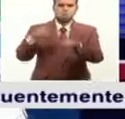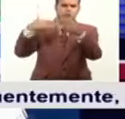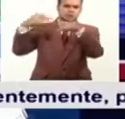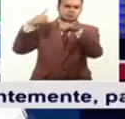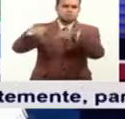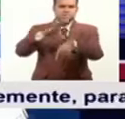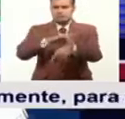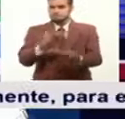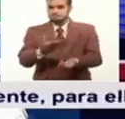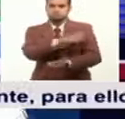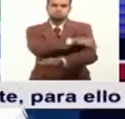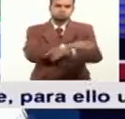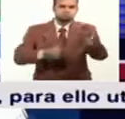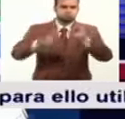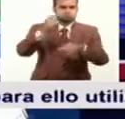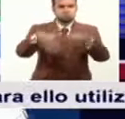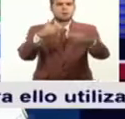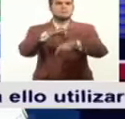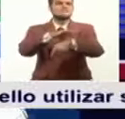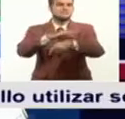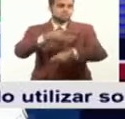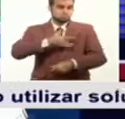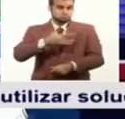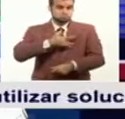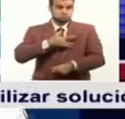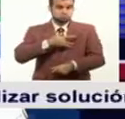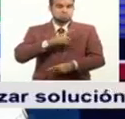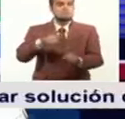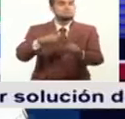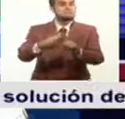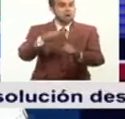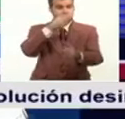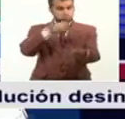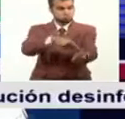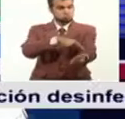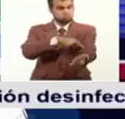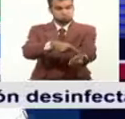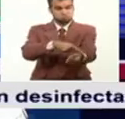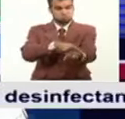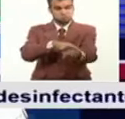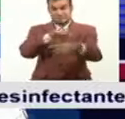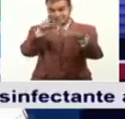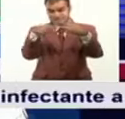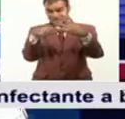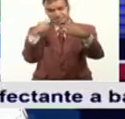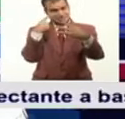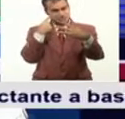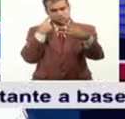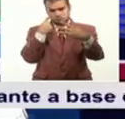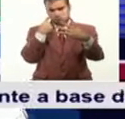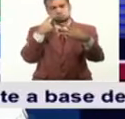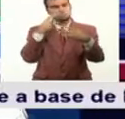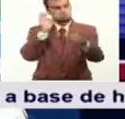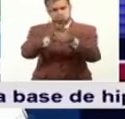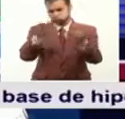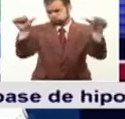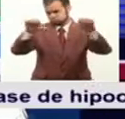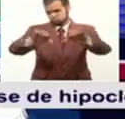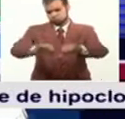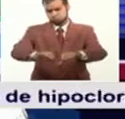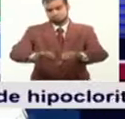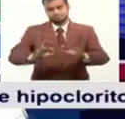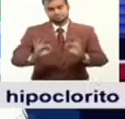isquémica, diabetes mellitus, comorbilidades que se asocian con el pronóstico desfavorable,